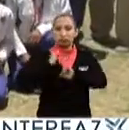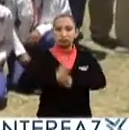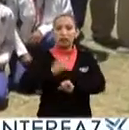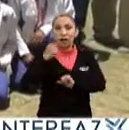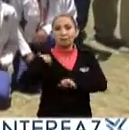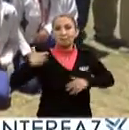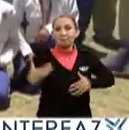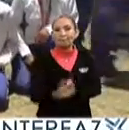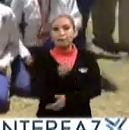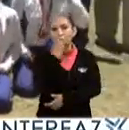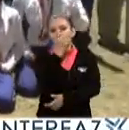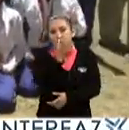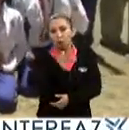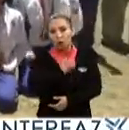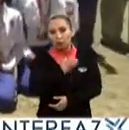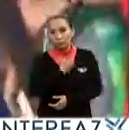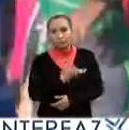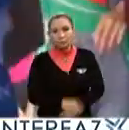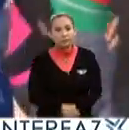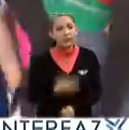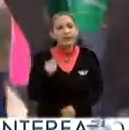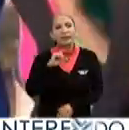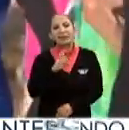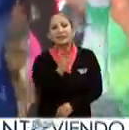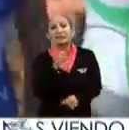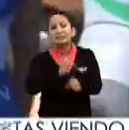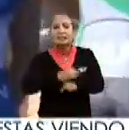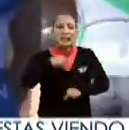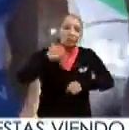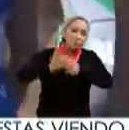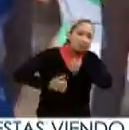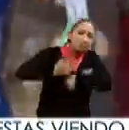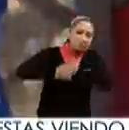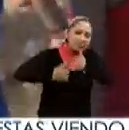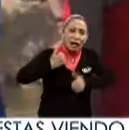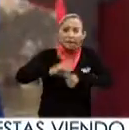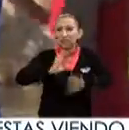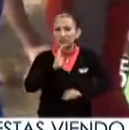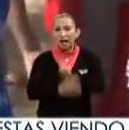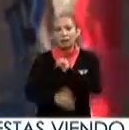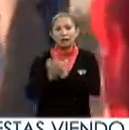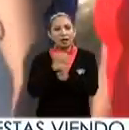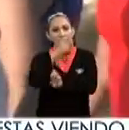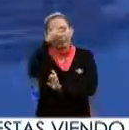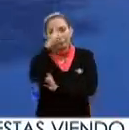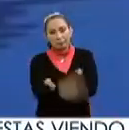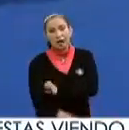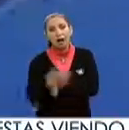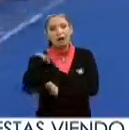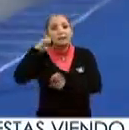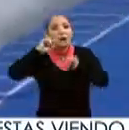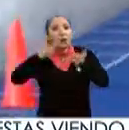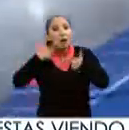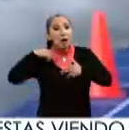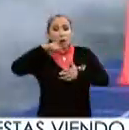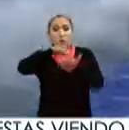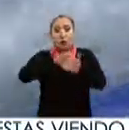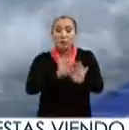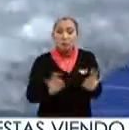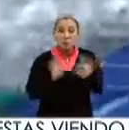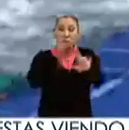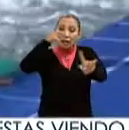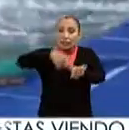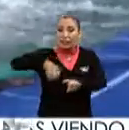anfitriones conquistaron 2 preseas áureas. 33 días de fiesta deportiva han concluido en territorio mexiquense. Chihuahua, sede principal,